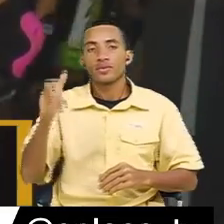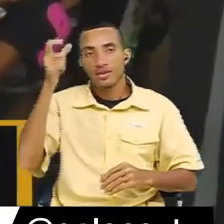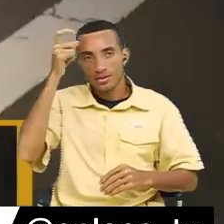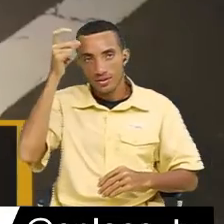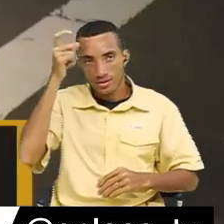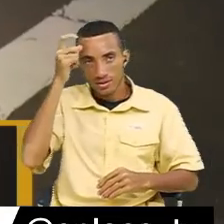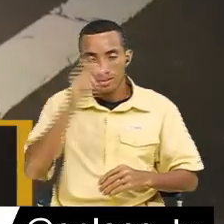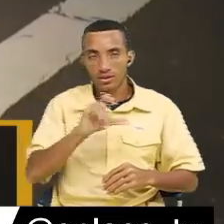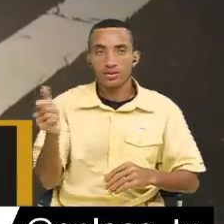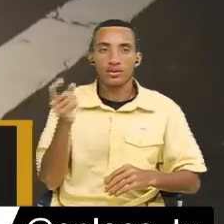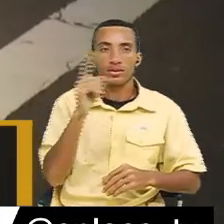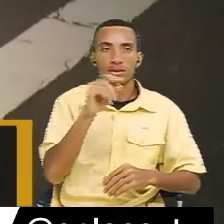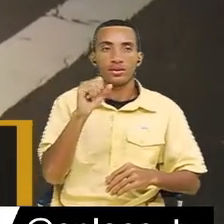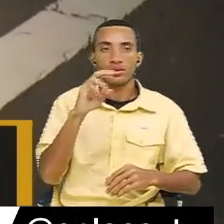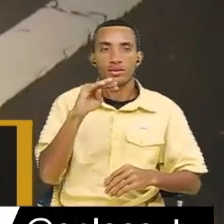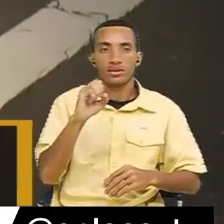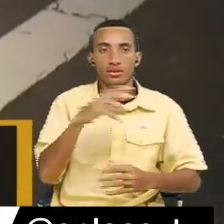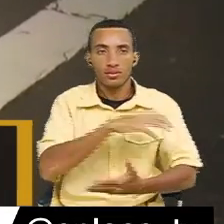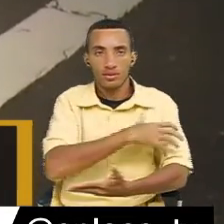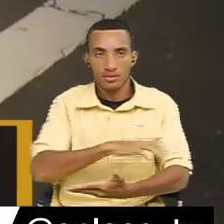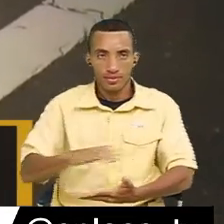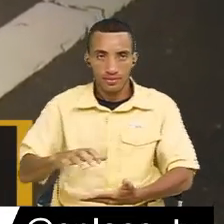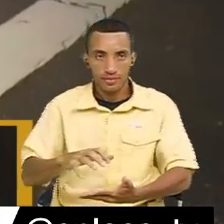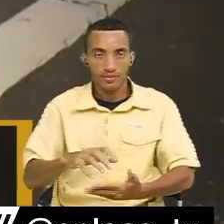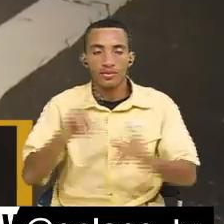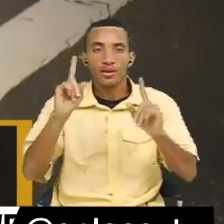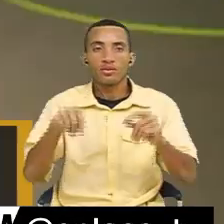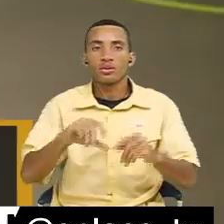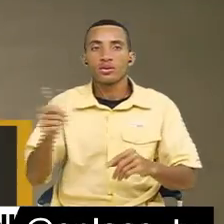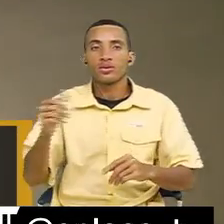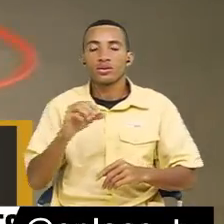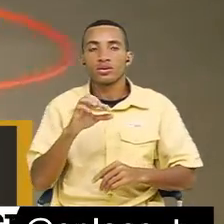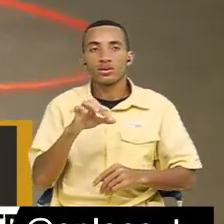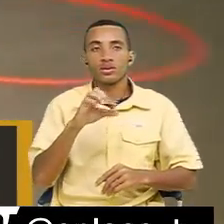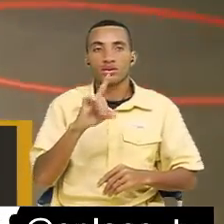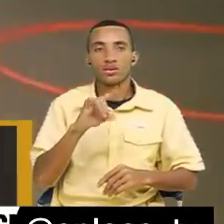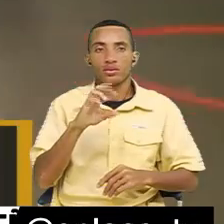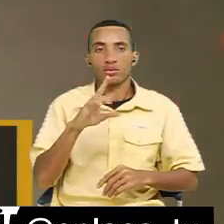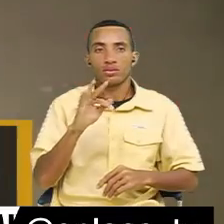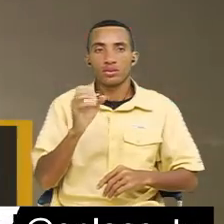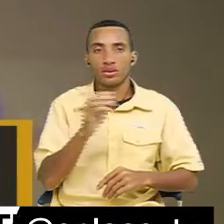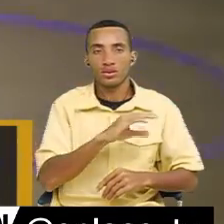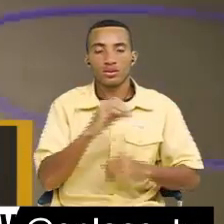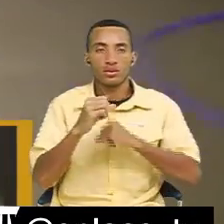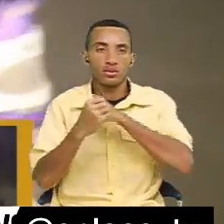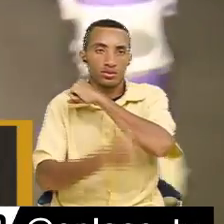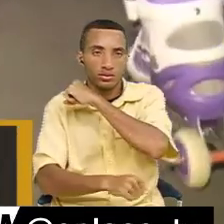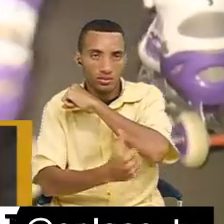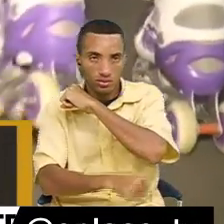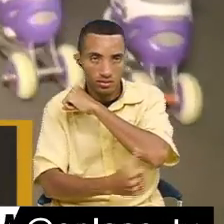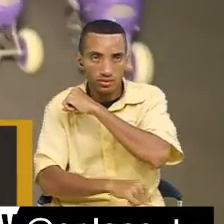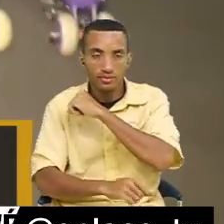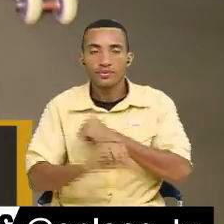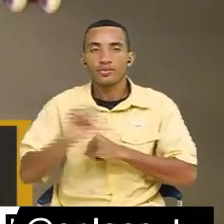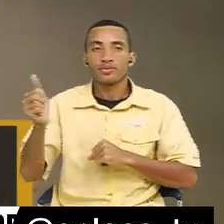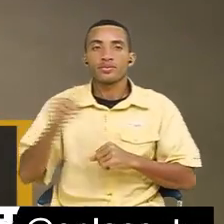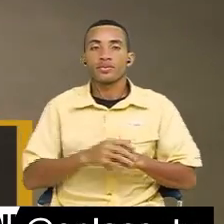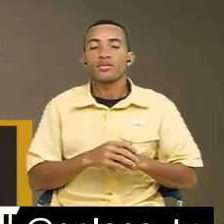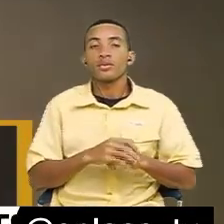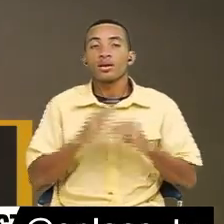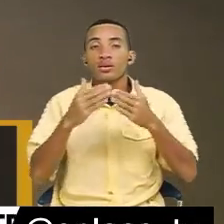en Santander y los de acá de Puerto Berrío, Puerto Boyacá, Cimitarra. son las invitaciones que ya en este